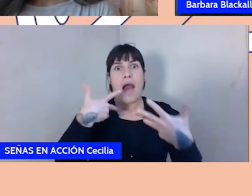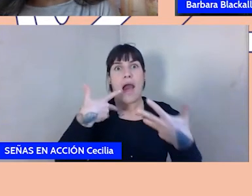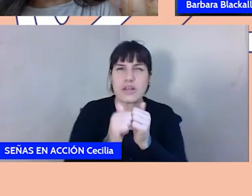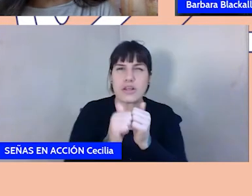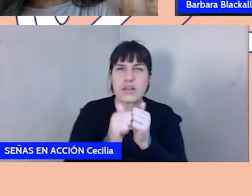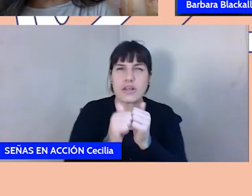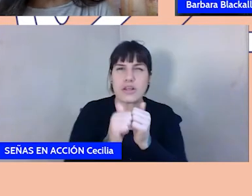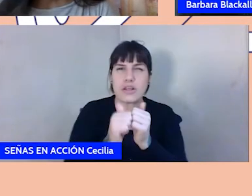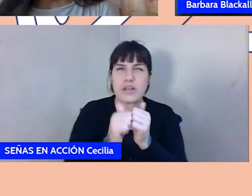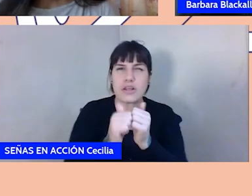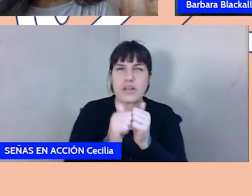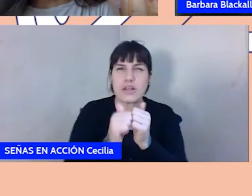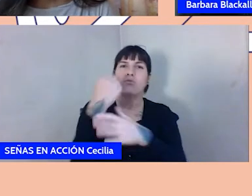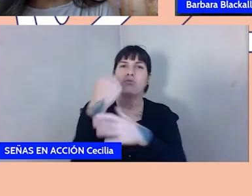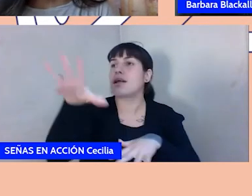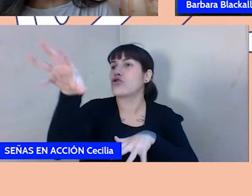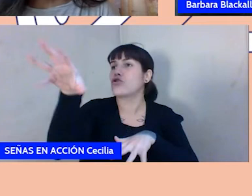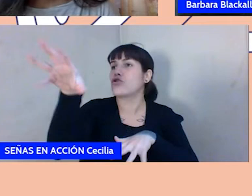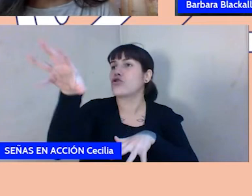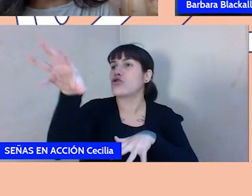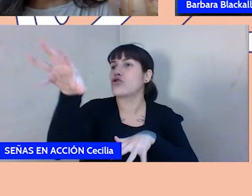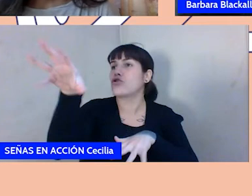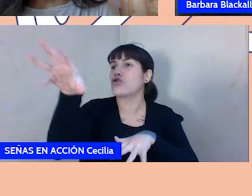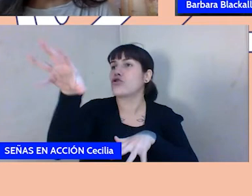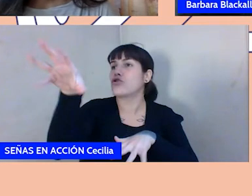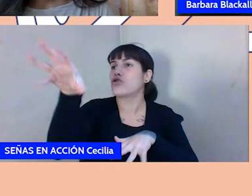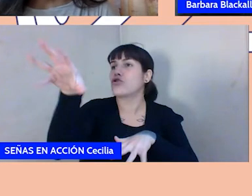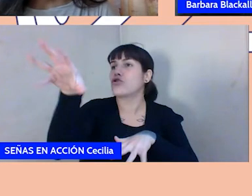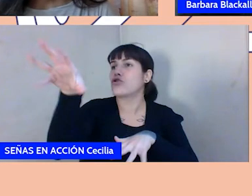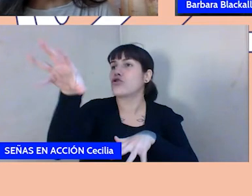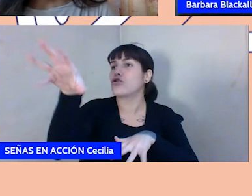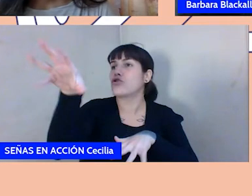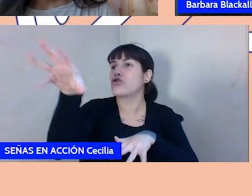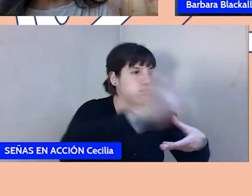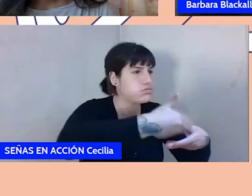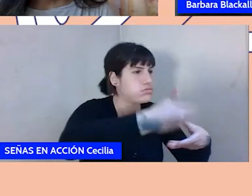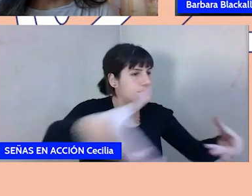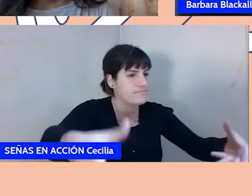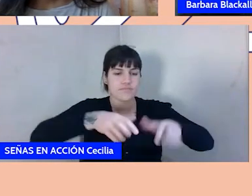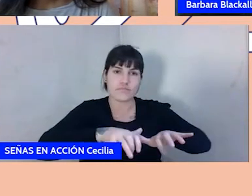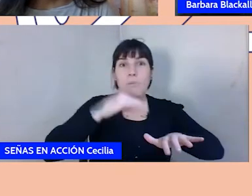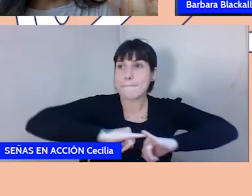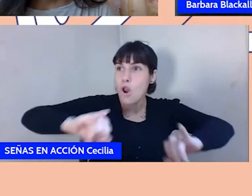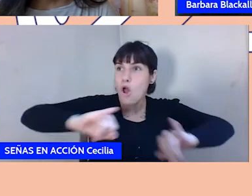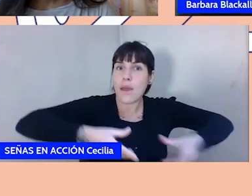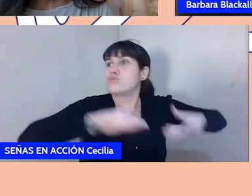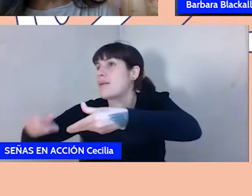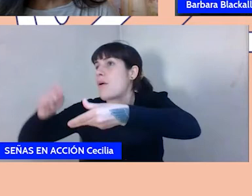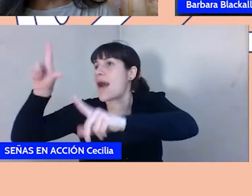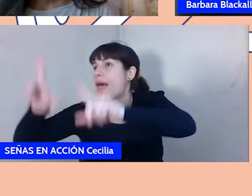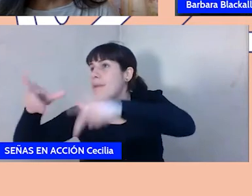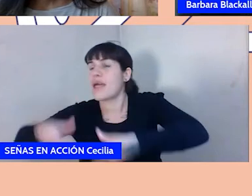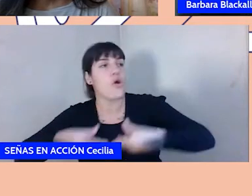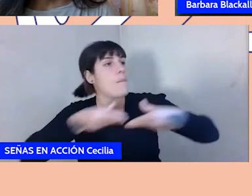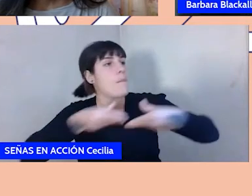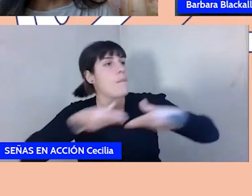problemas. Promovemos dichas historias a medios, foros. Hay un espacio en la plataforma de inspiración, digamos, en